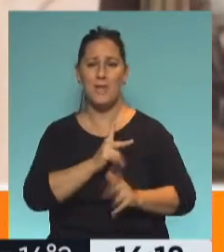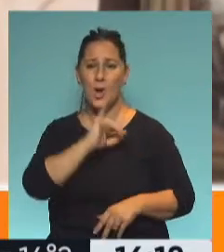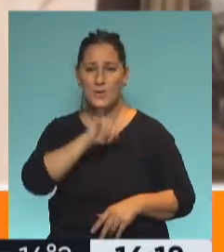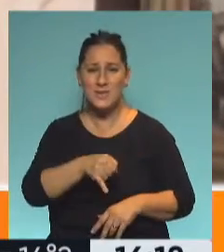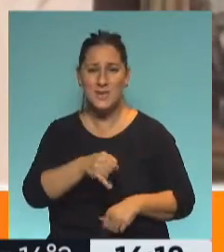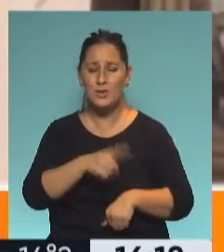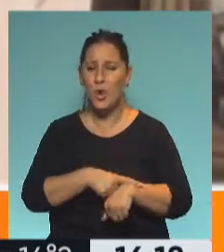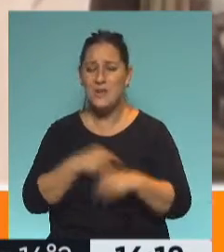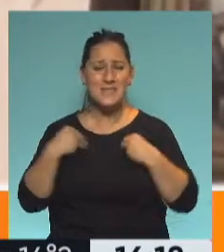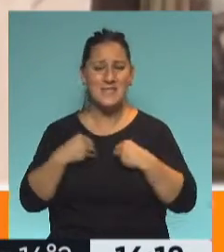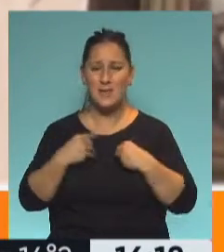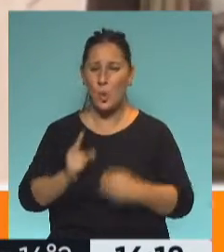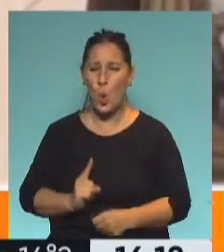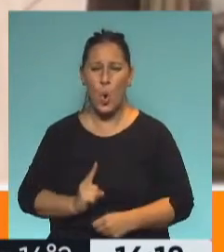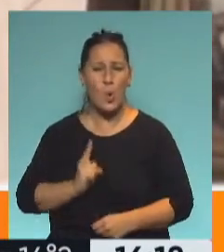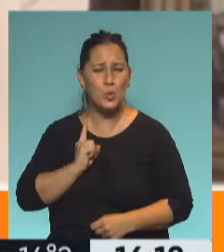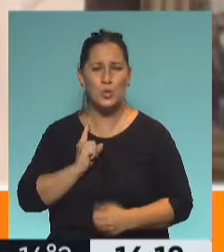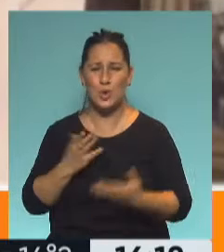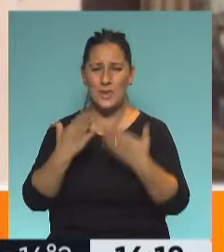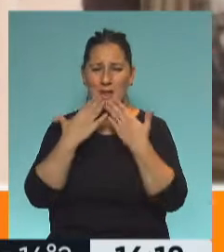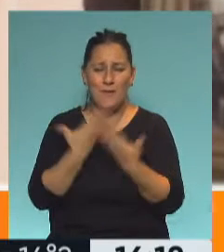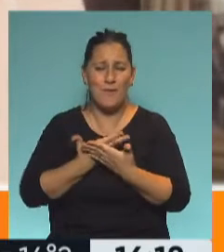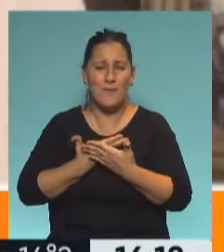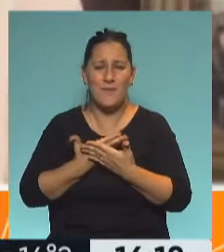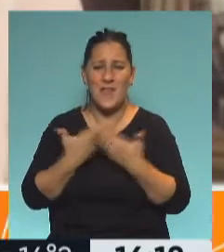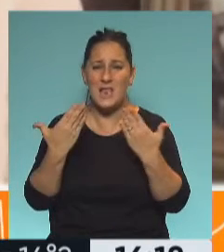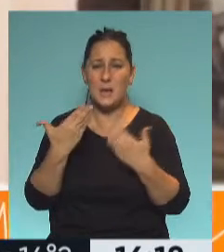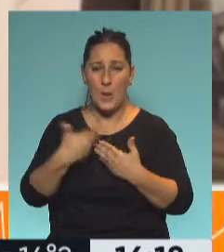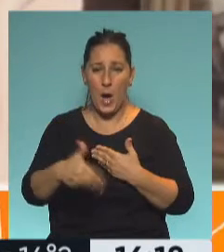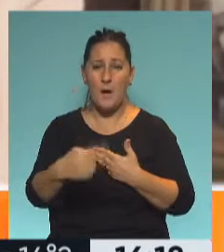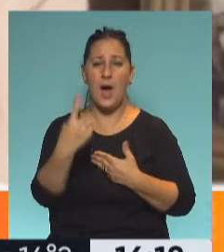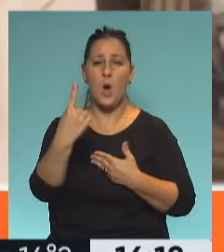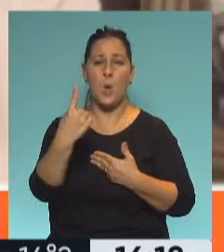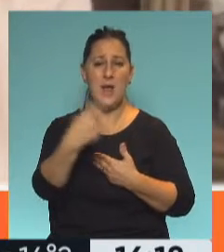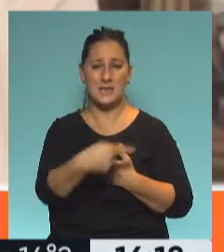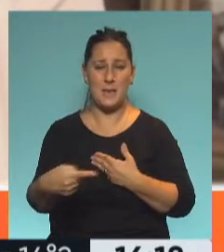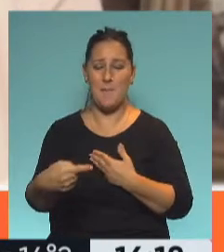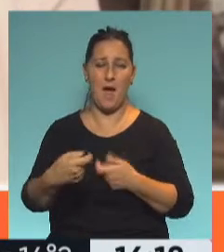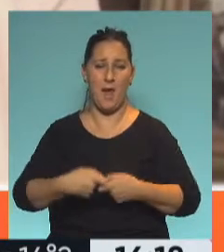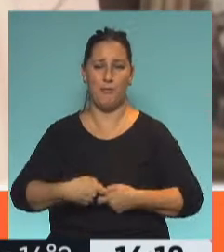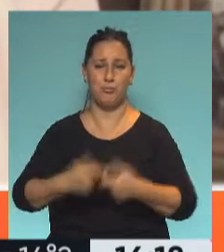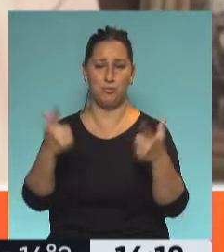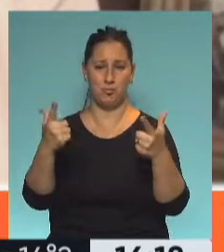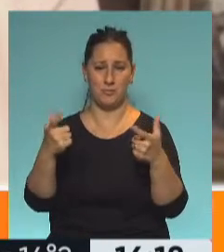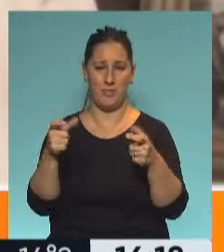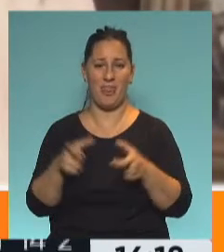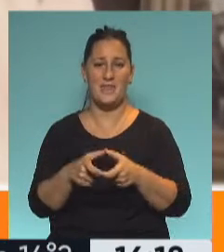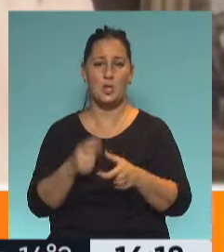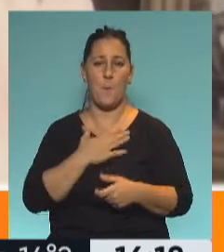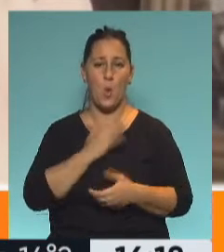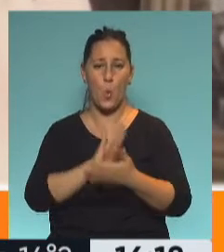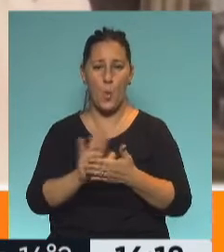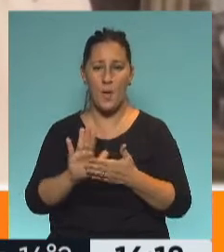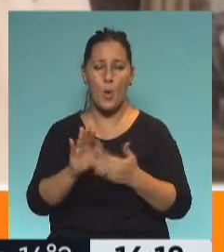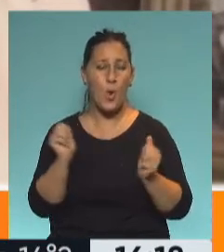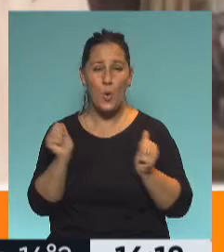que honrada y feliz. Esto es parte de un álbum mío que sale en una semana, que se llama Manuscrito, pero tener esta canción con Nahuel